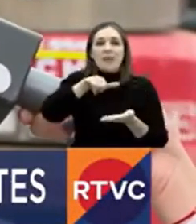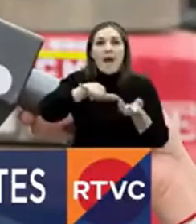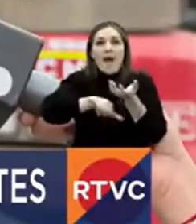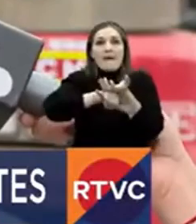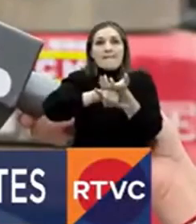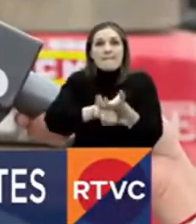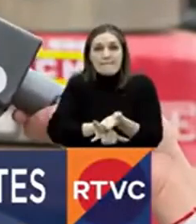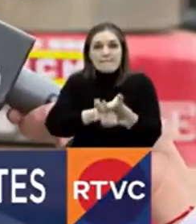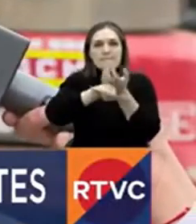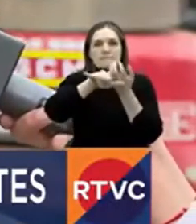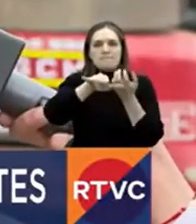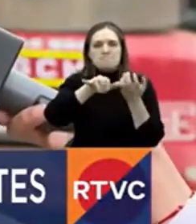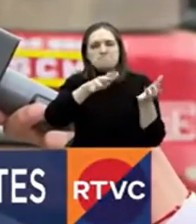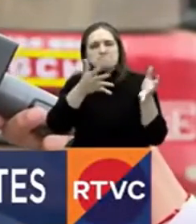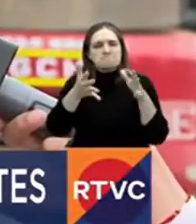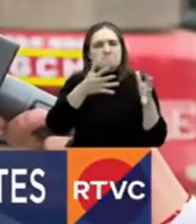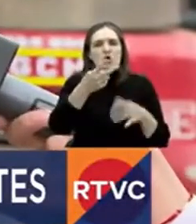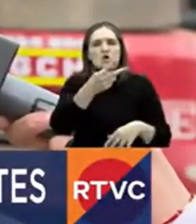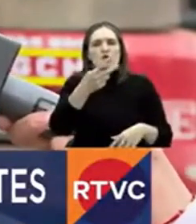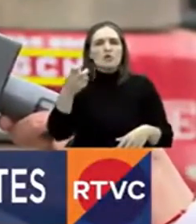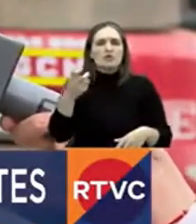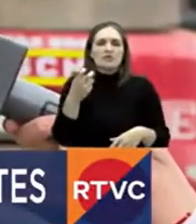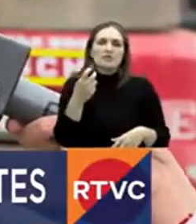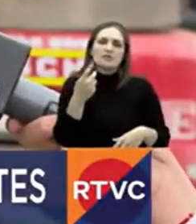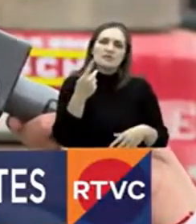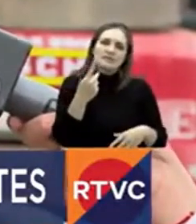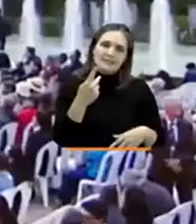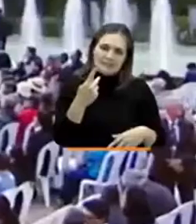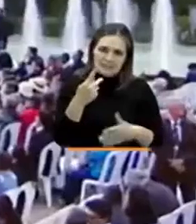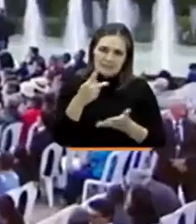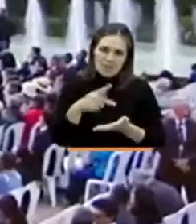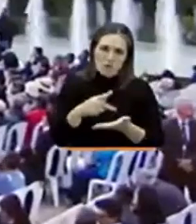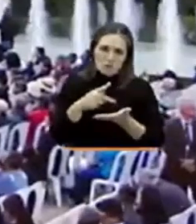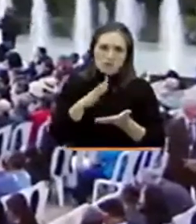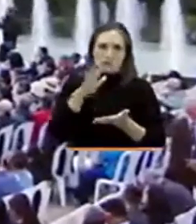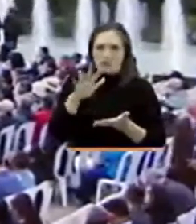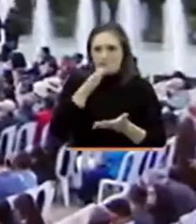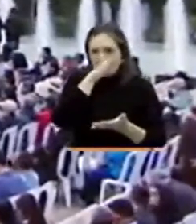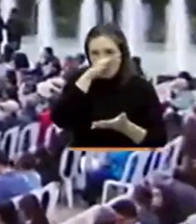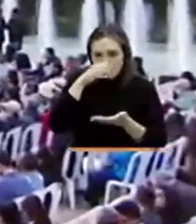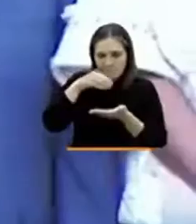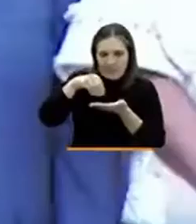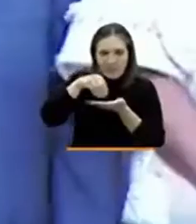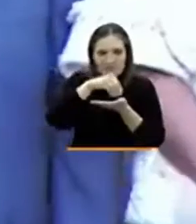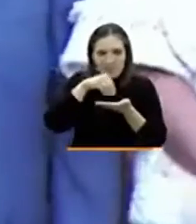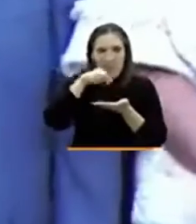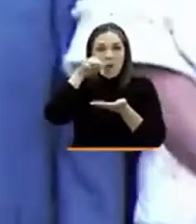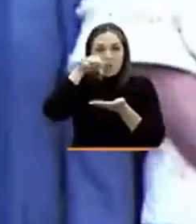máximo transportar 200 kilogramos de clorhidrato de cocaína.